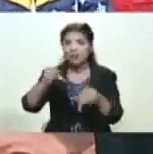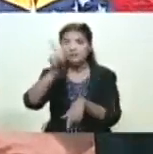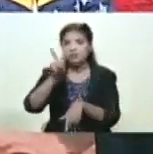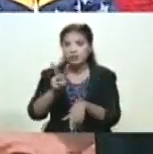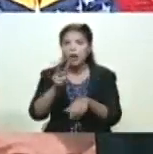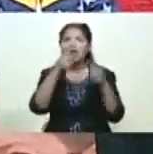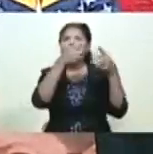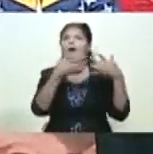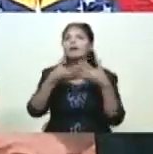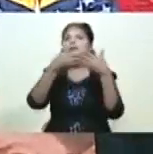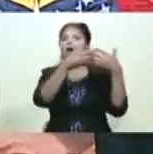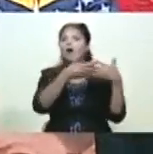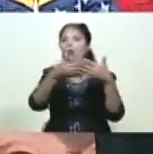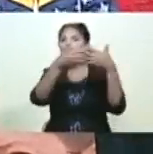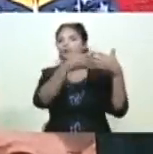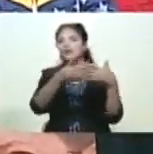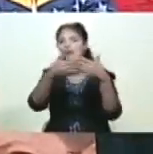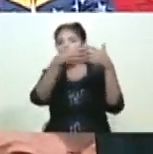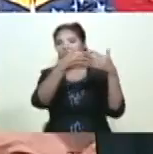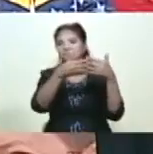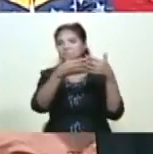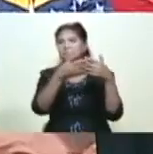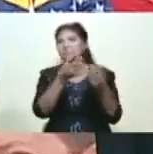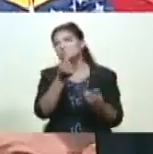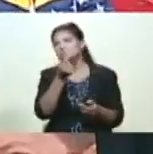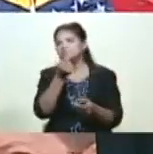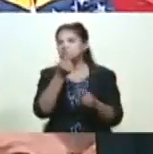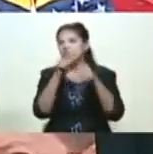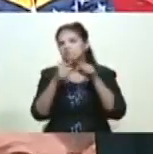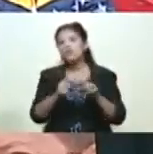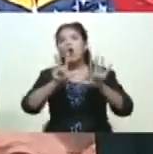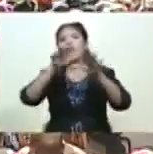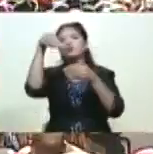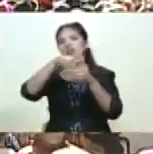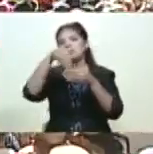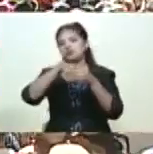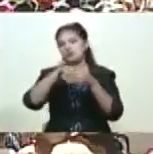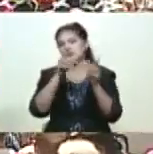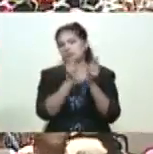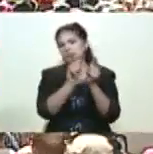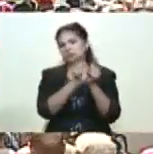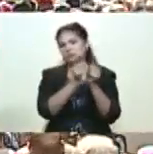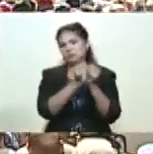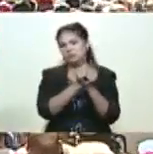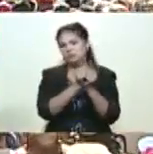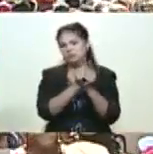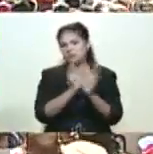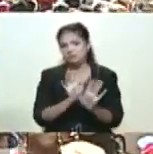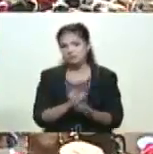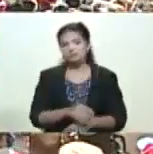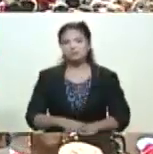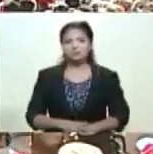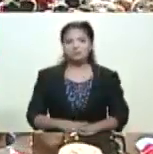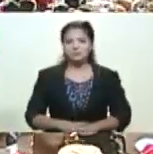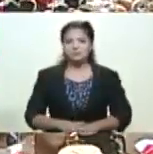los Estados Unidos no han pasado de 8 elecciones, si de elecciones se trata,